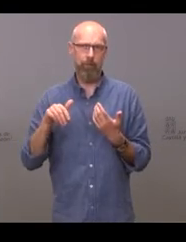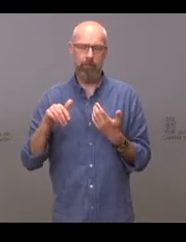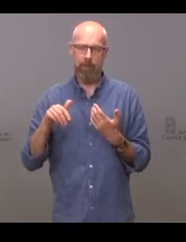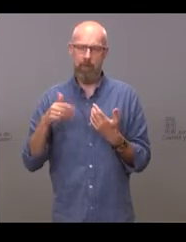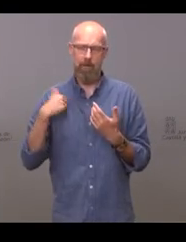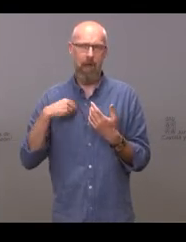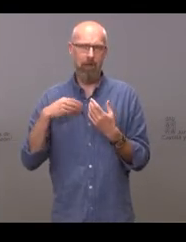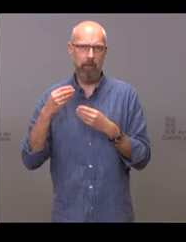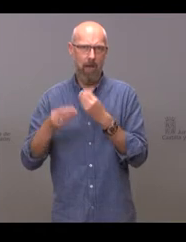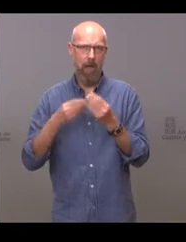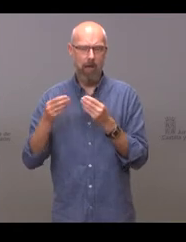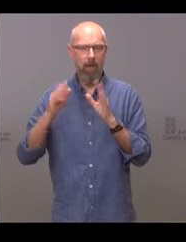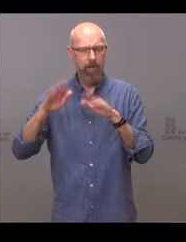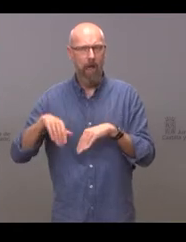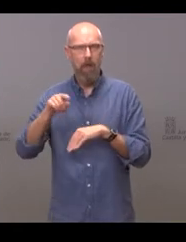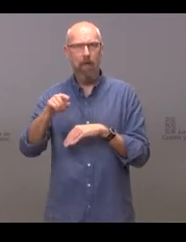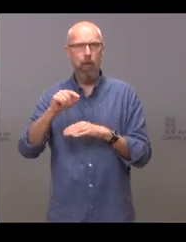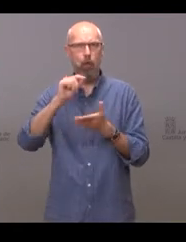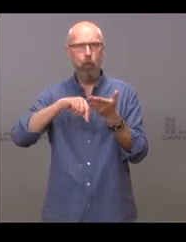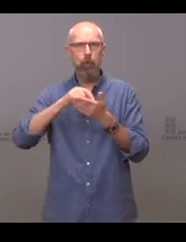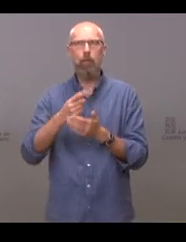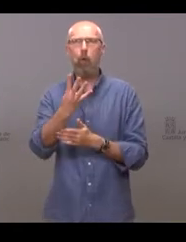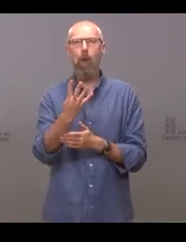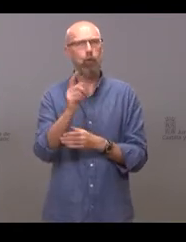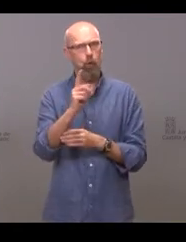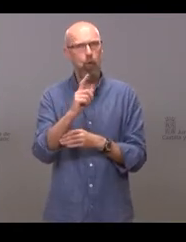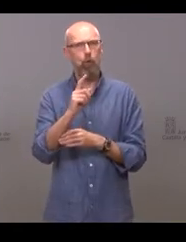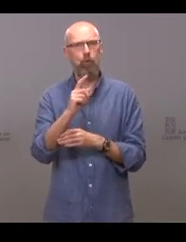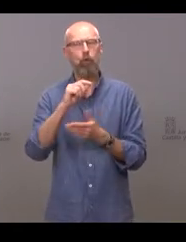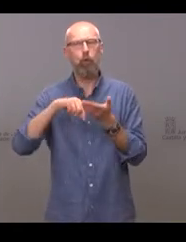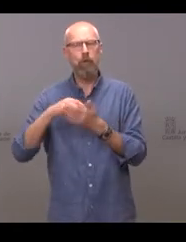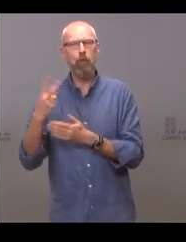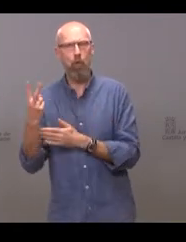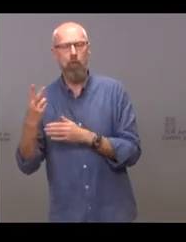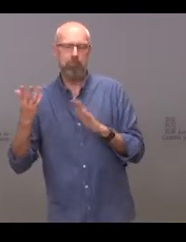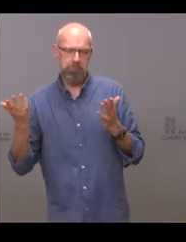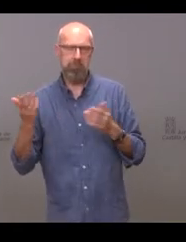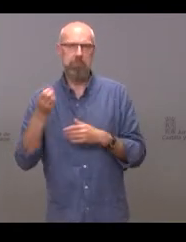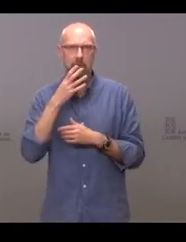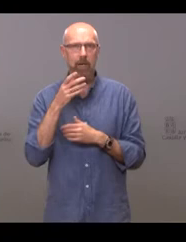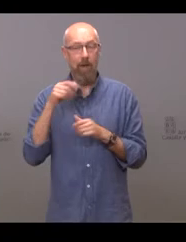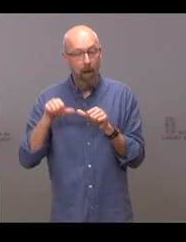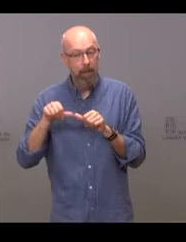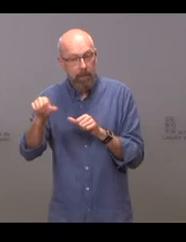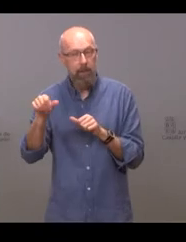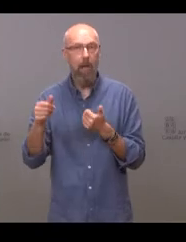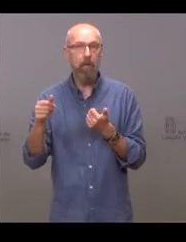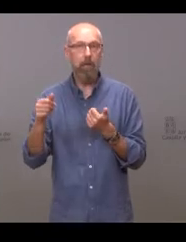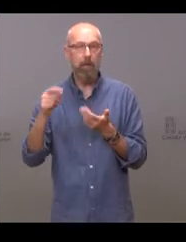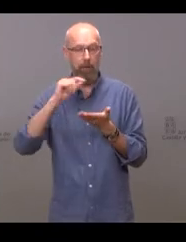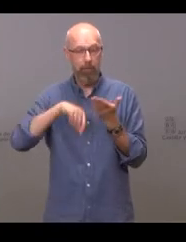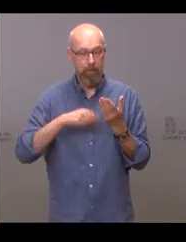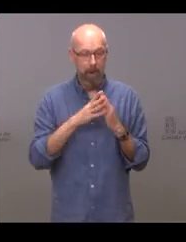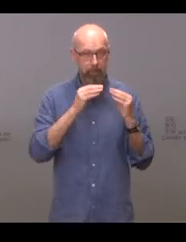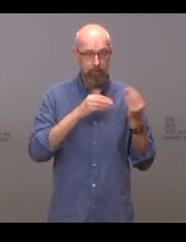se acaben contratando a cuatro personas en dos y que a partir de ahí desde después de esa firma nos